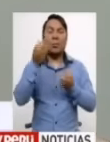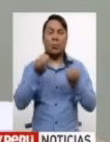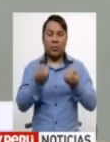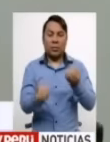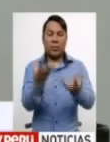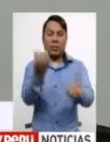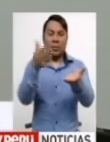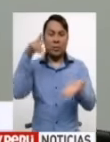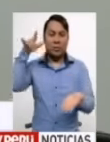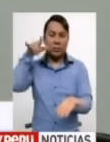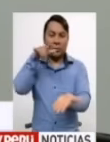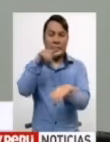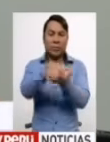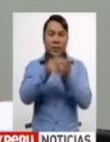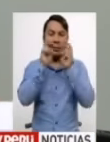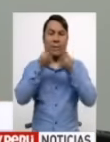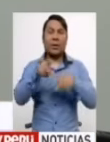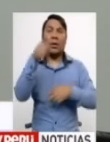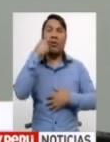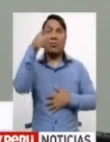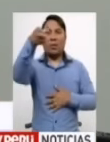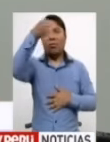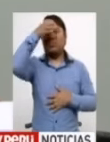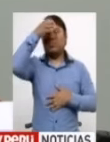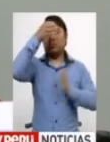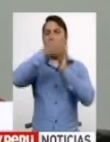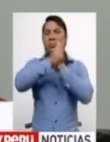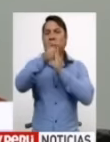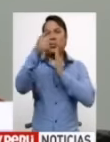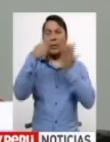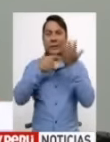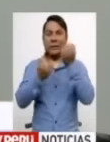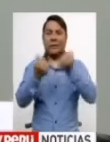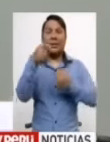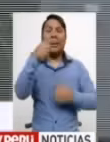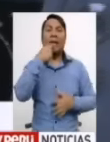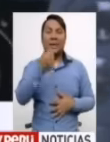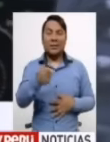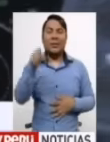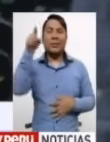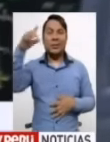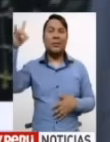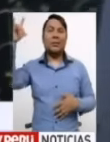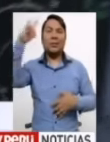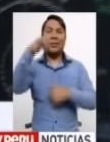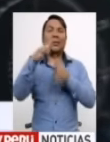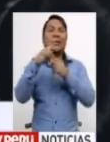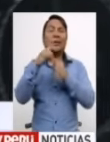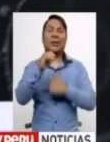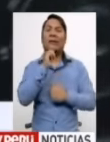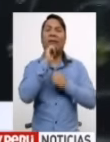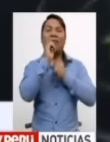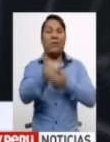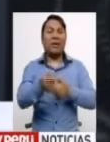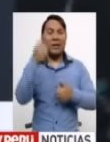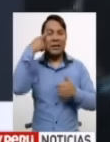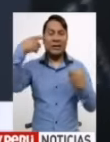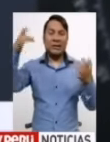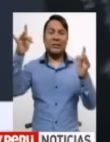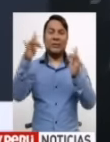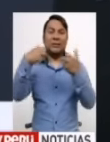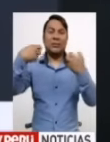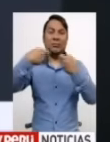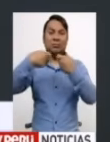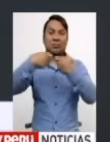ingeniero aeronáutico. Él nos explica que las condiciones en las que se encontraba el avión, con falla total en el sistema eléctrico y